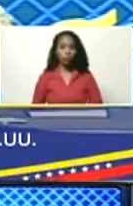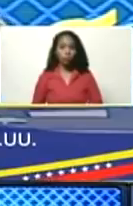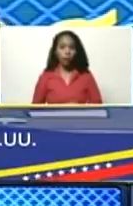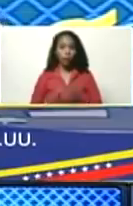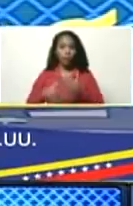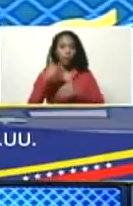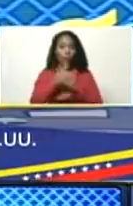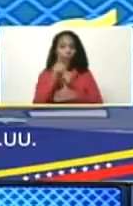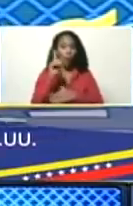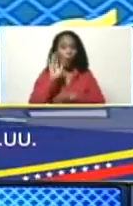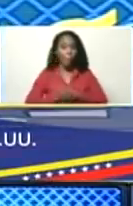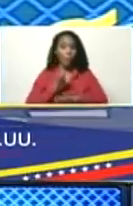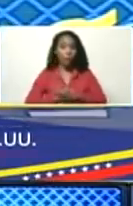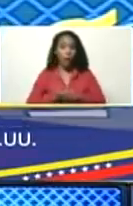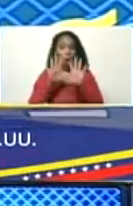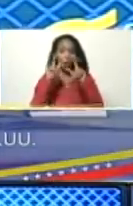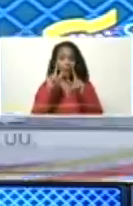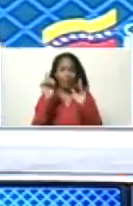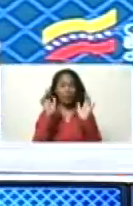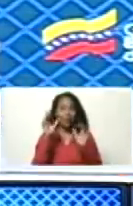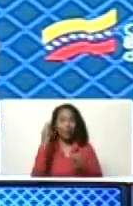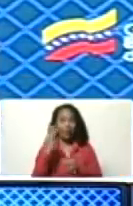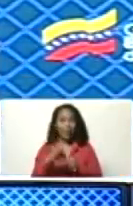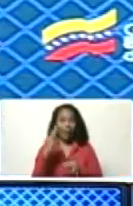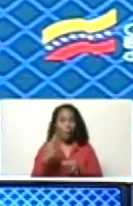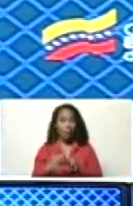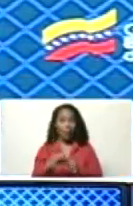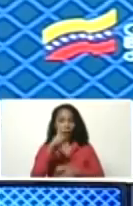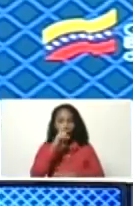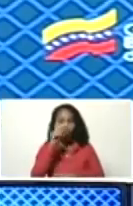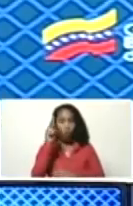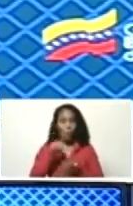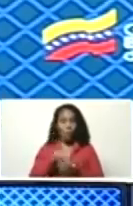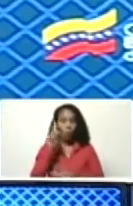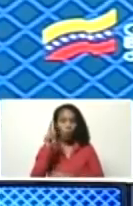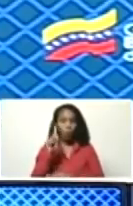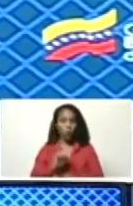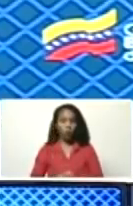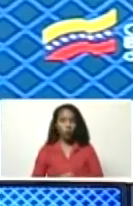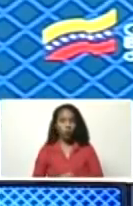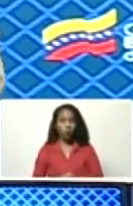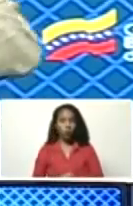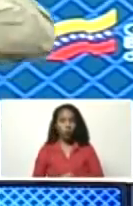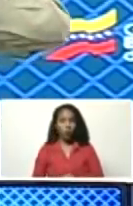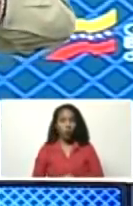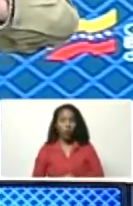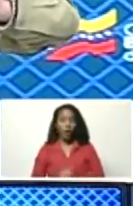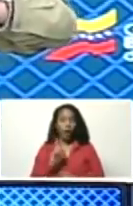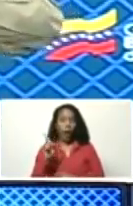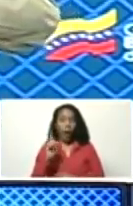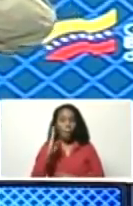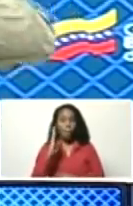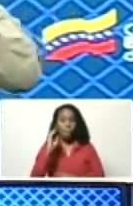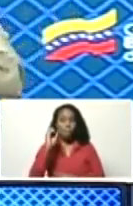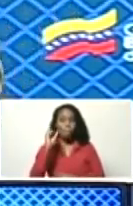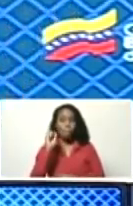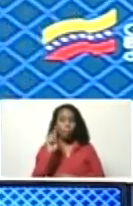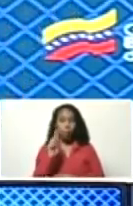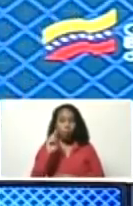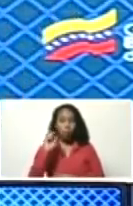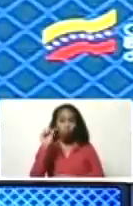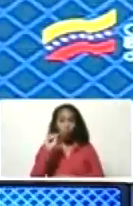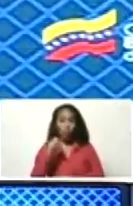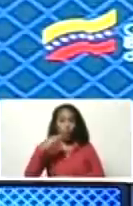luego de los sucesos del 11 de septiembre del año 2001, George W. Bush le declarara la guerra al